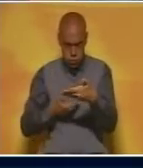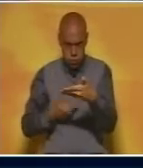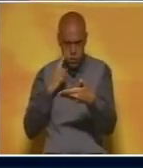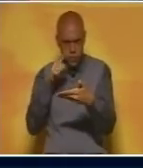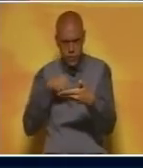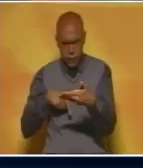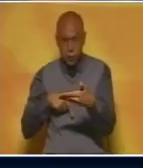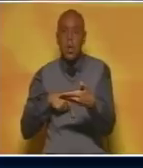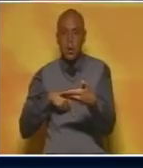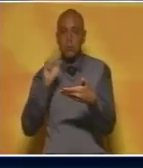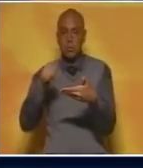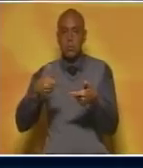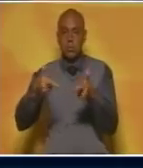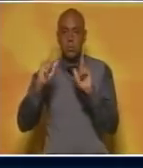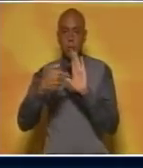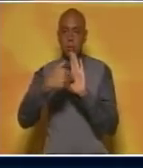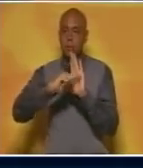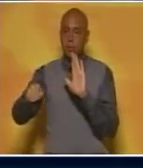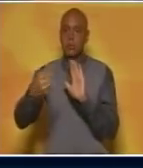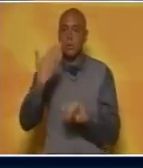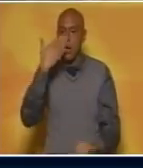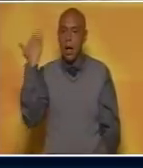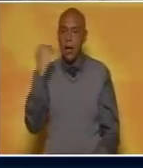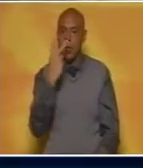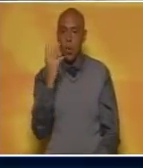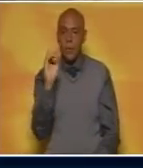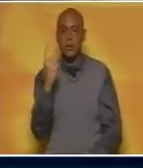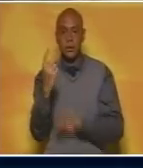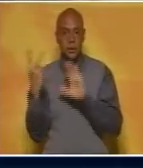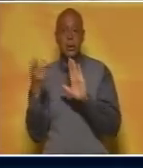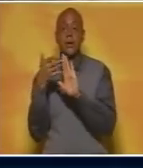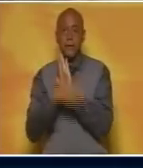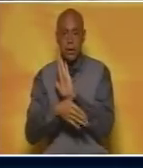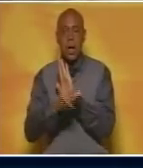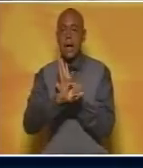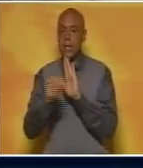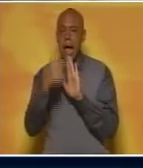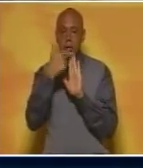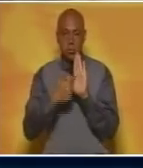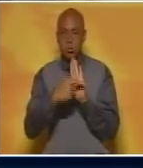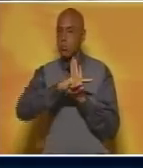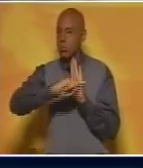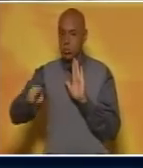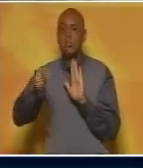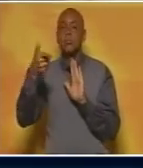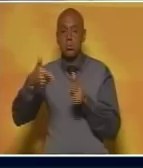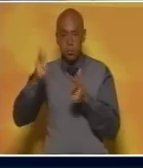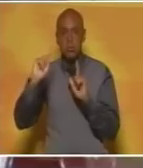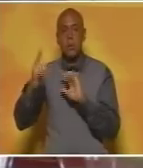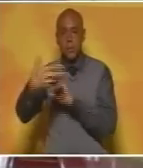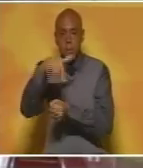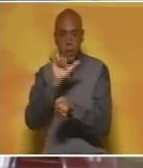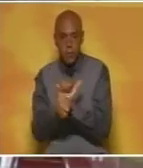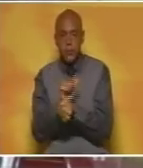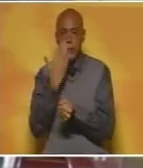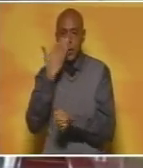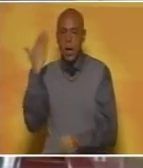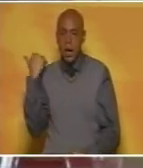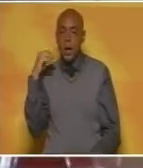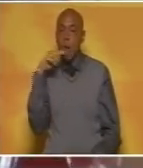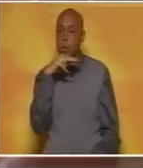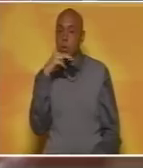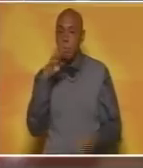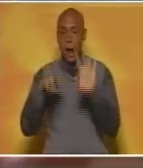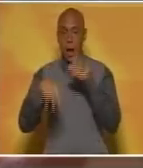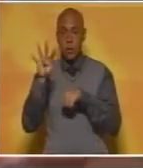causa del proceso independentista de 2017. El magistrado ya dictó una euroorden contra Puigdemont por sedición el pasado 14 de